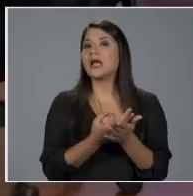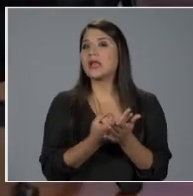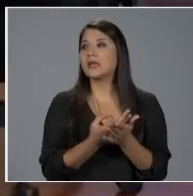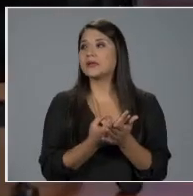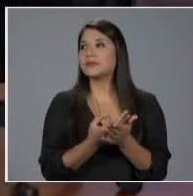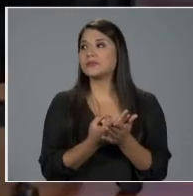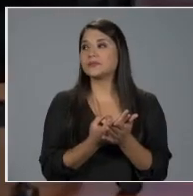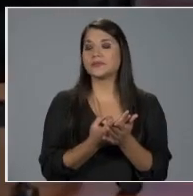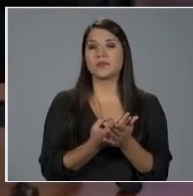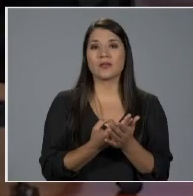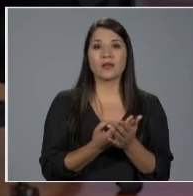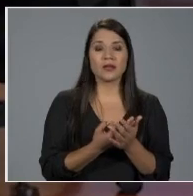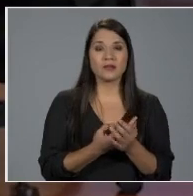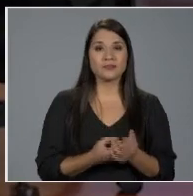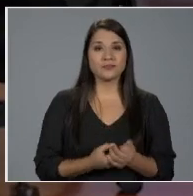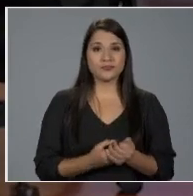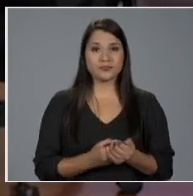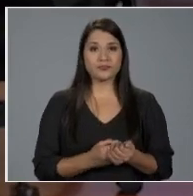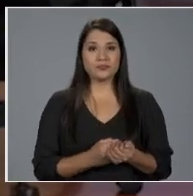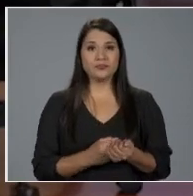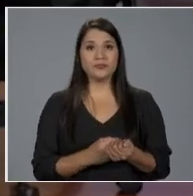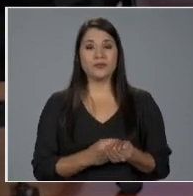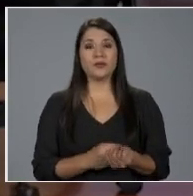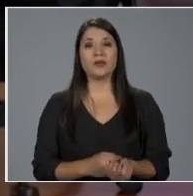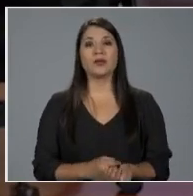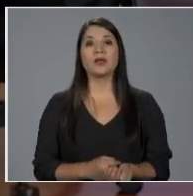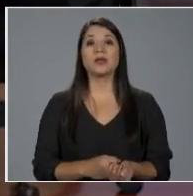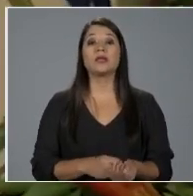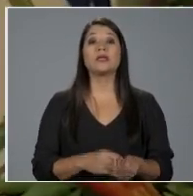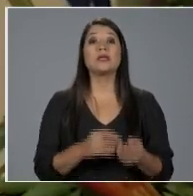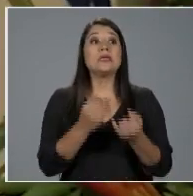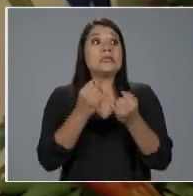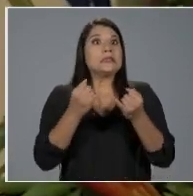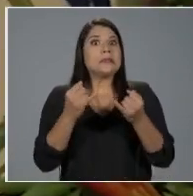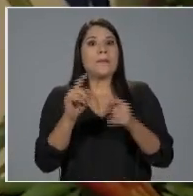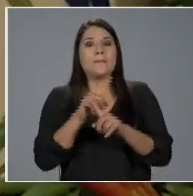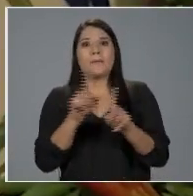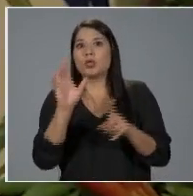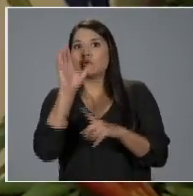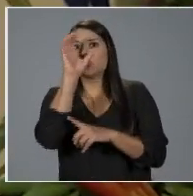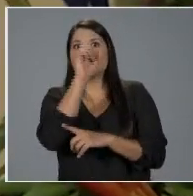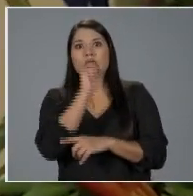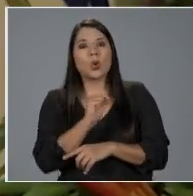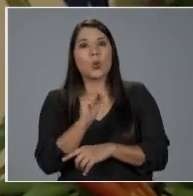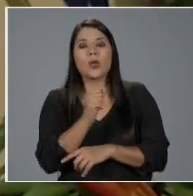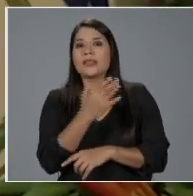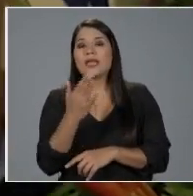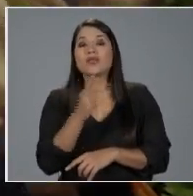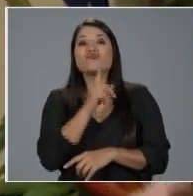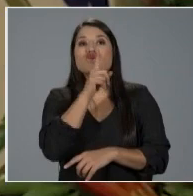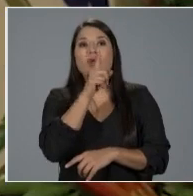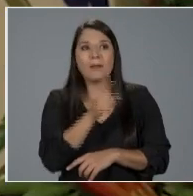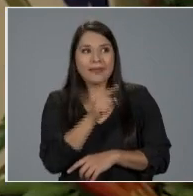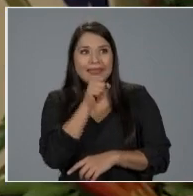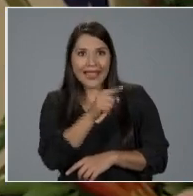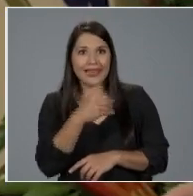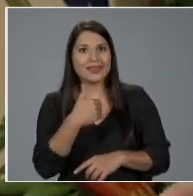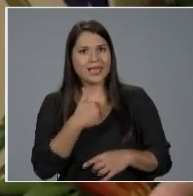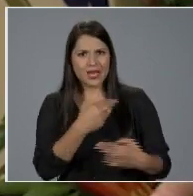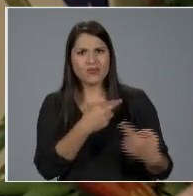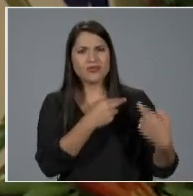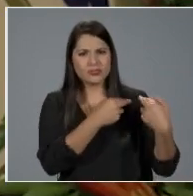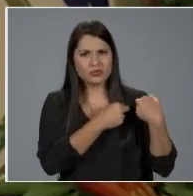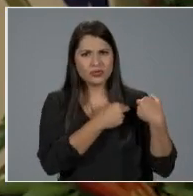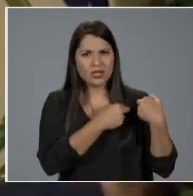Pero bueno, estoy claro, en lo de fiscal, sin darse cuenta que en realidad él tenía